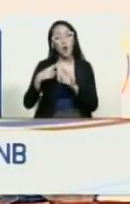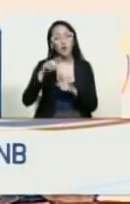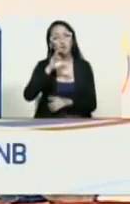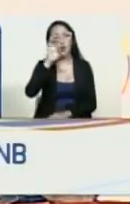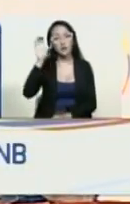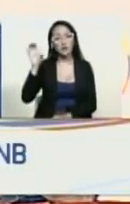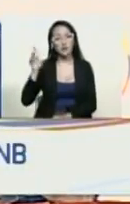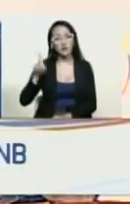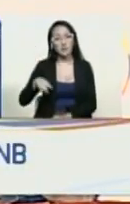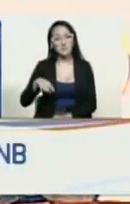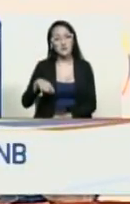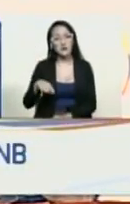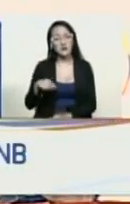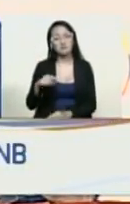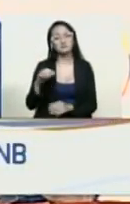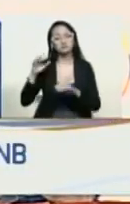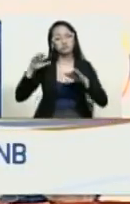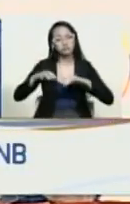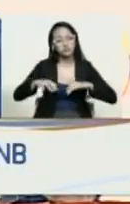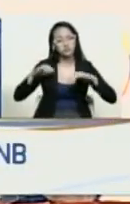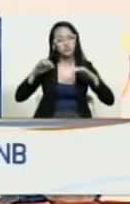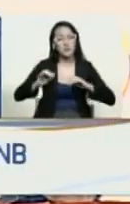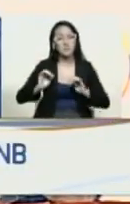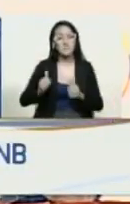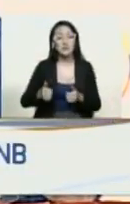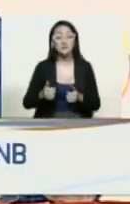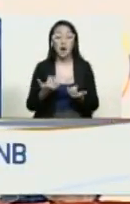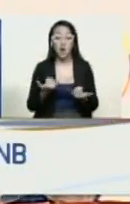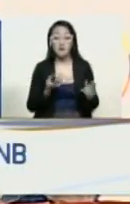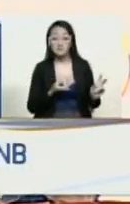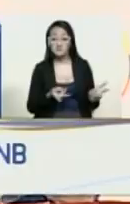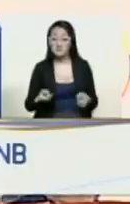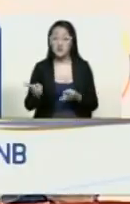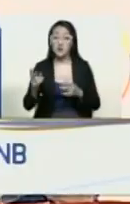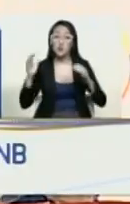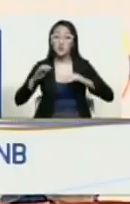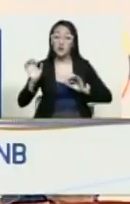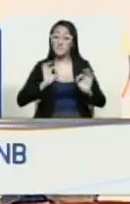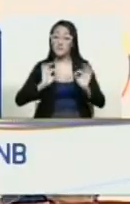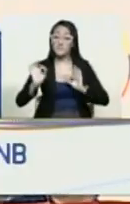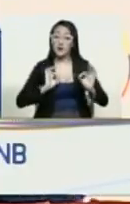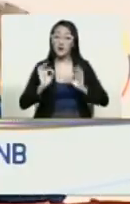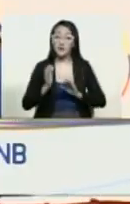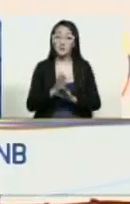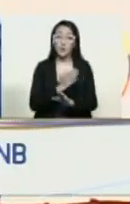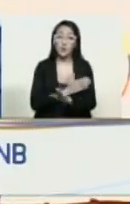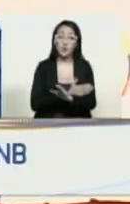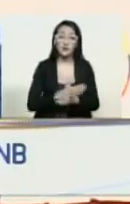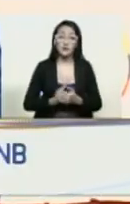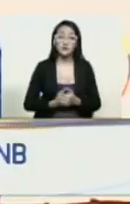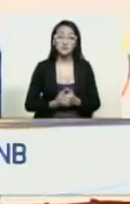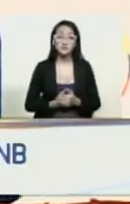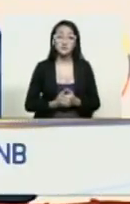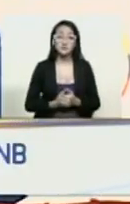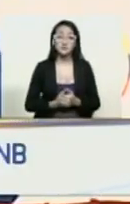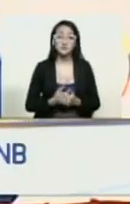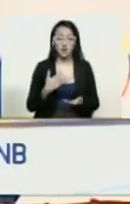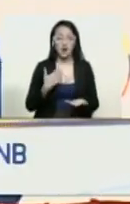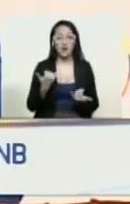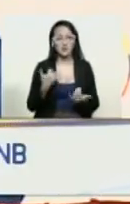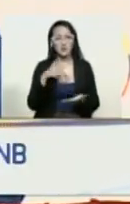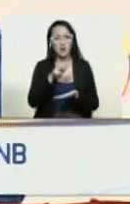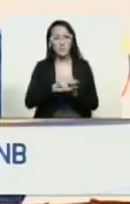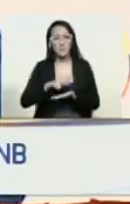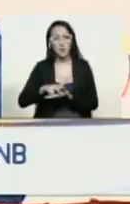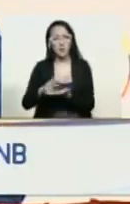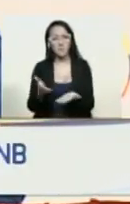lluvia está arreciando. Bienvenida a la lluvia y preparémonos, ¿ves? Preparémonos. Por eso quiero aprobar unos recursos que me